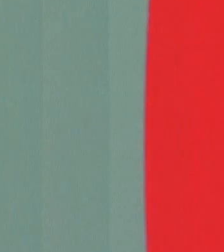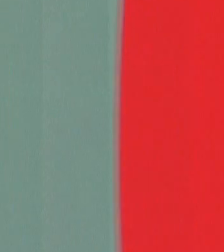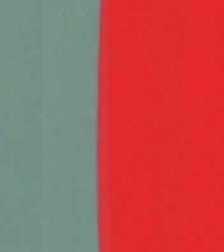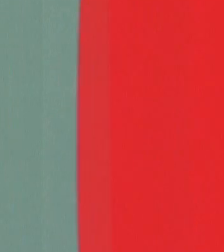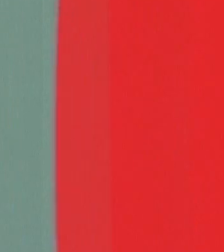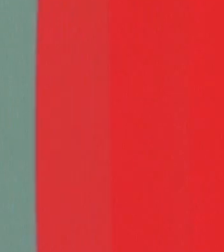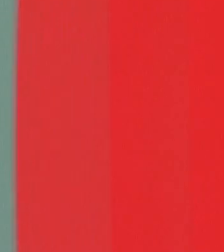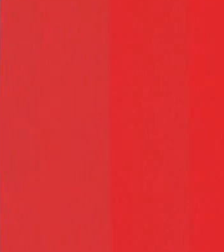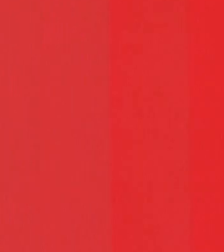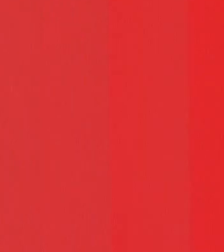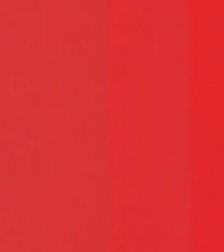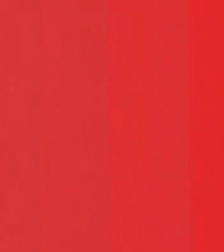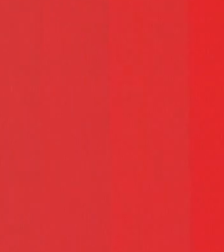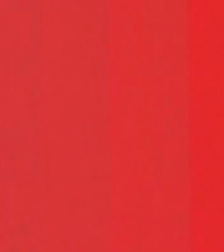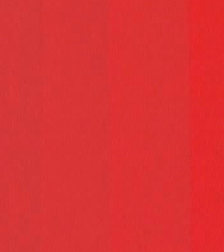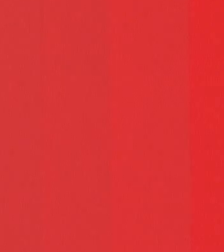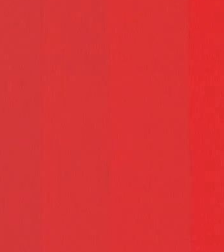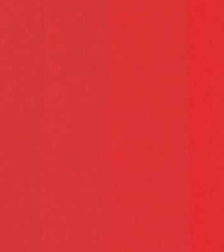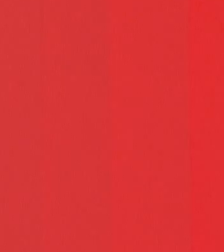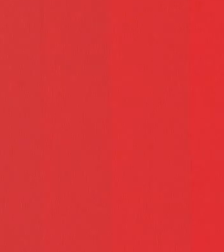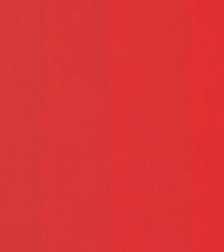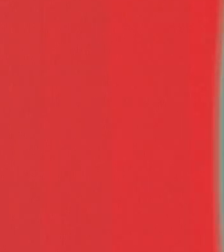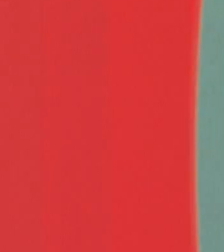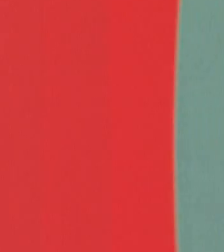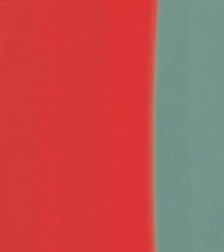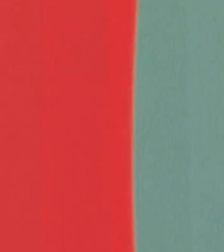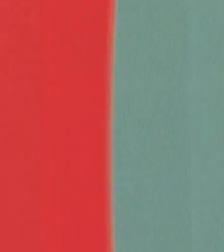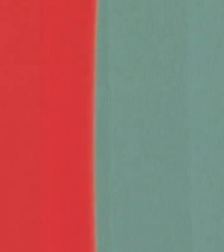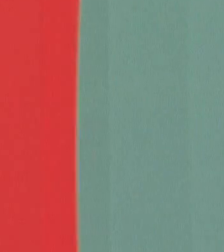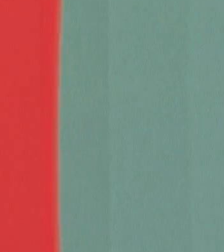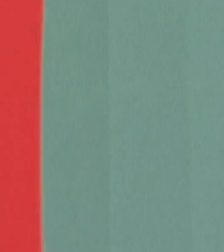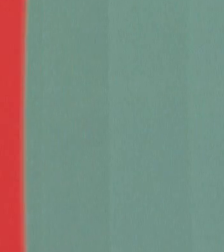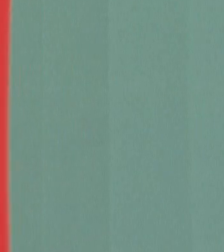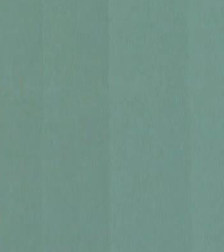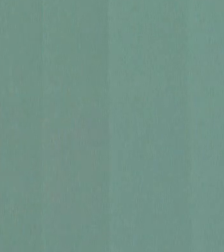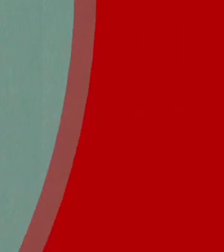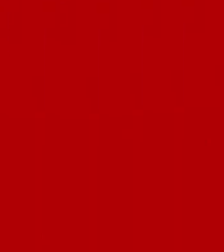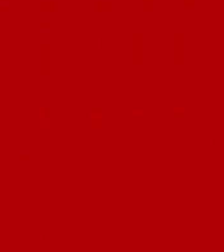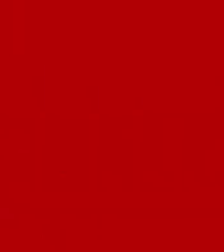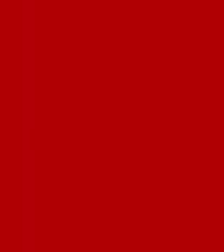atentos a toda la actividad presidencial así en Chile. En cualquier momento nos volvemos a encontrar.